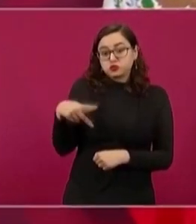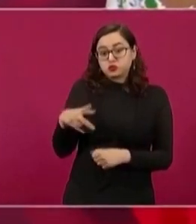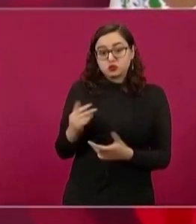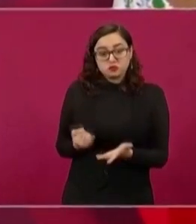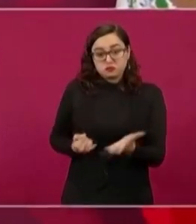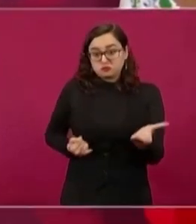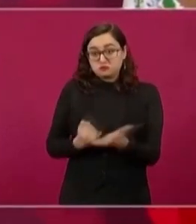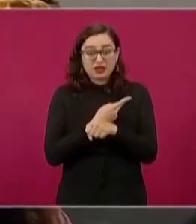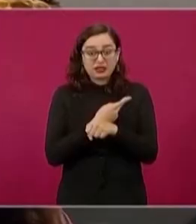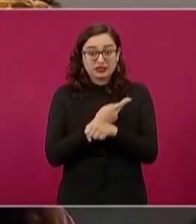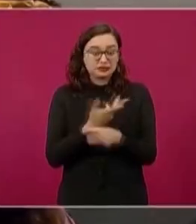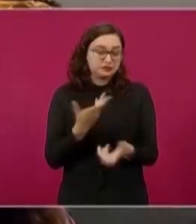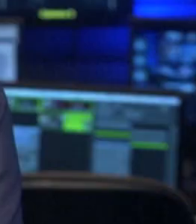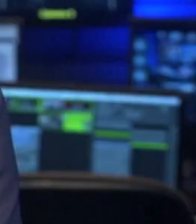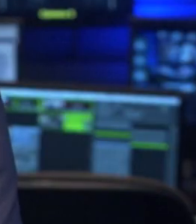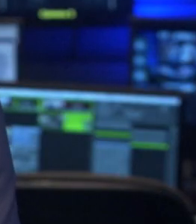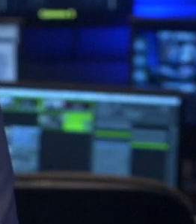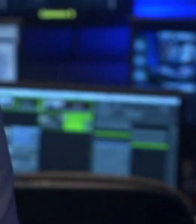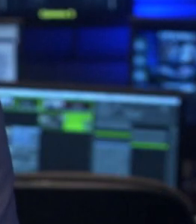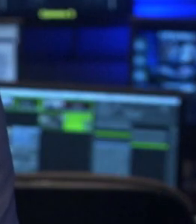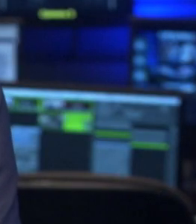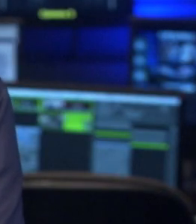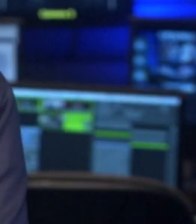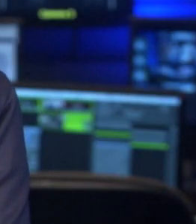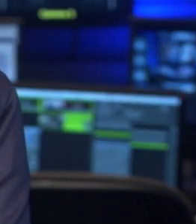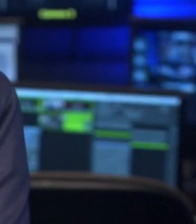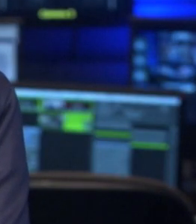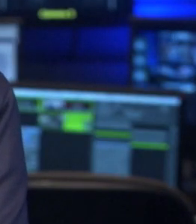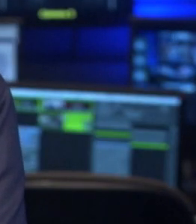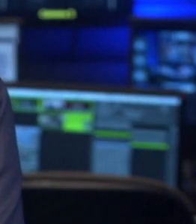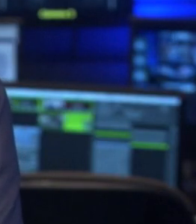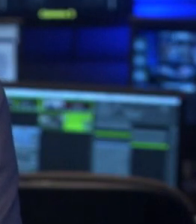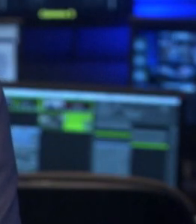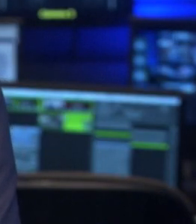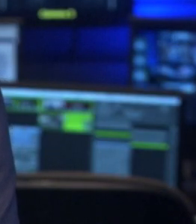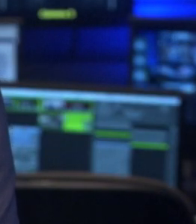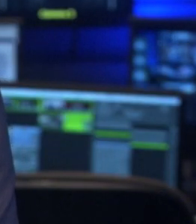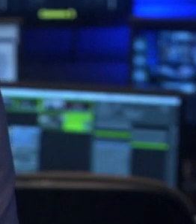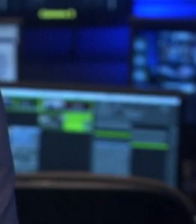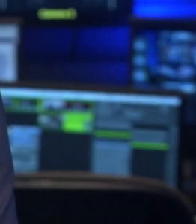incluido México. A British court in December ruled in favor of the Biden